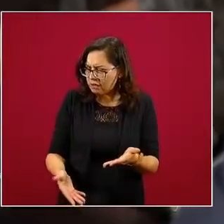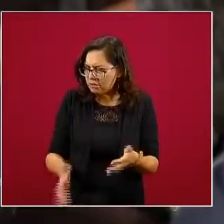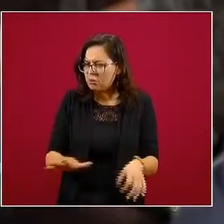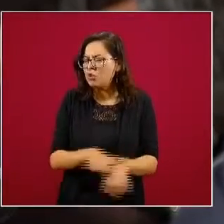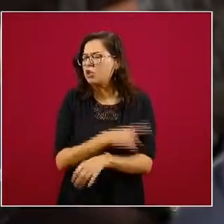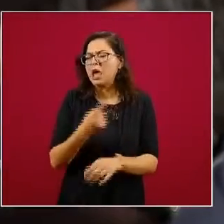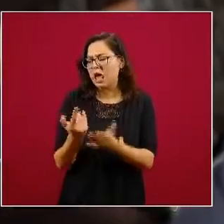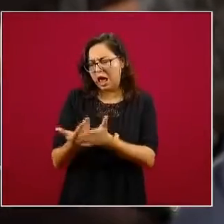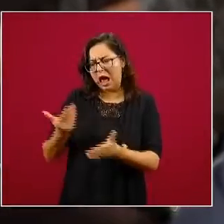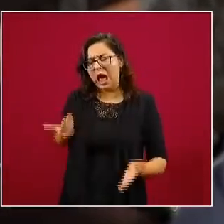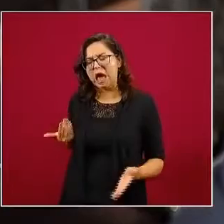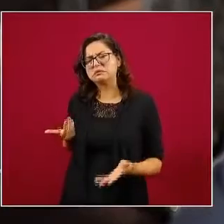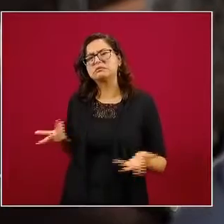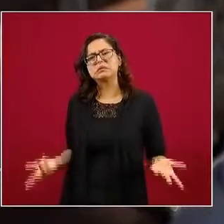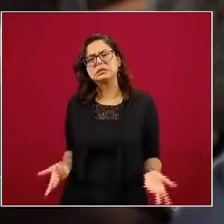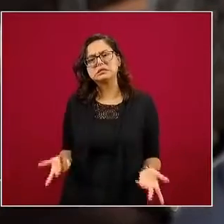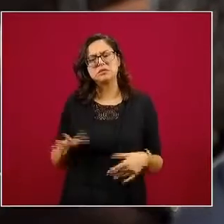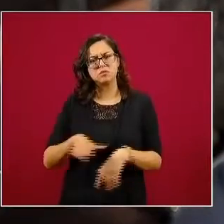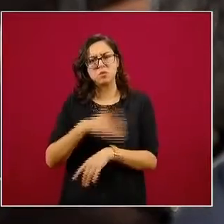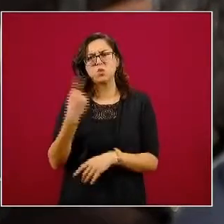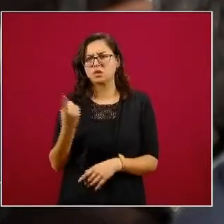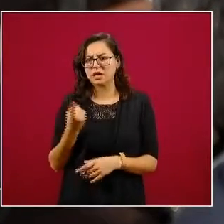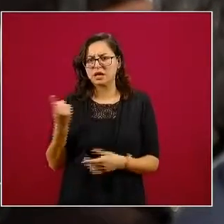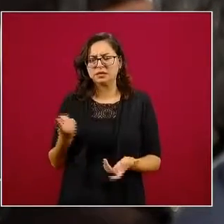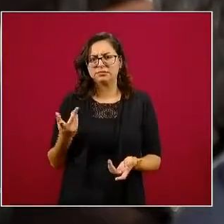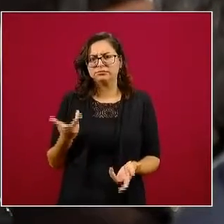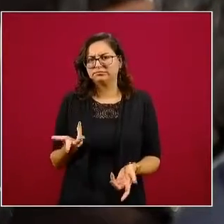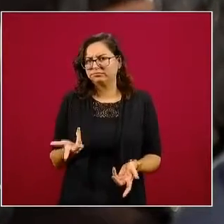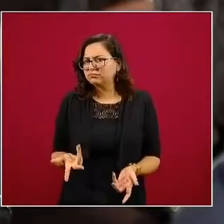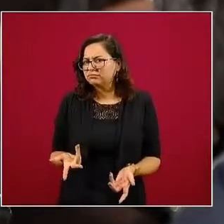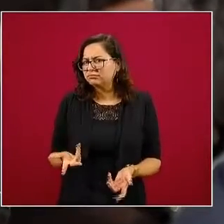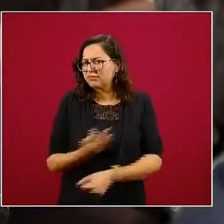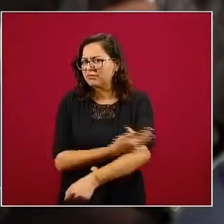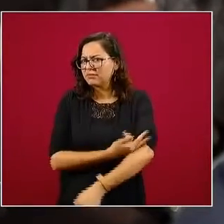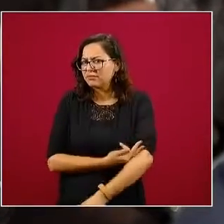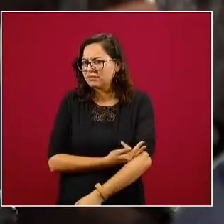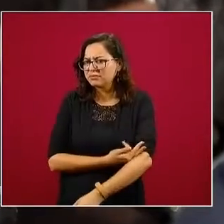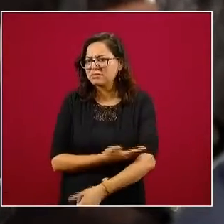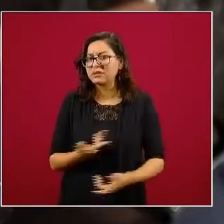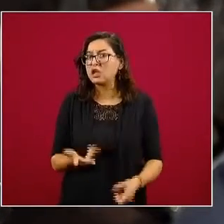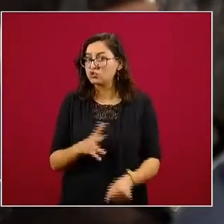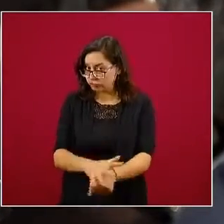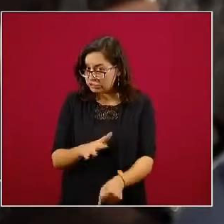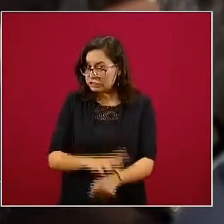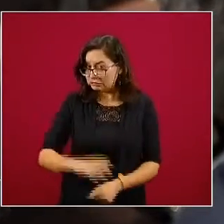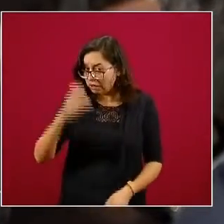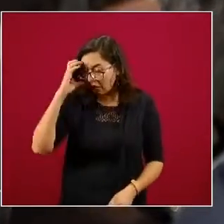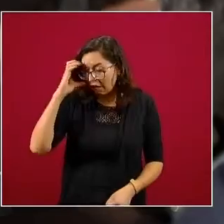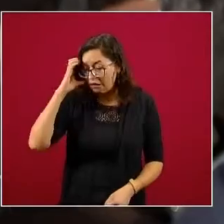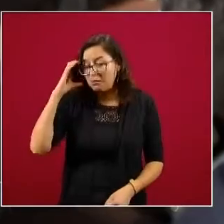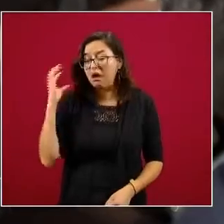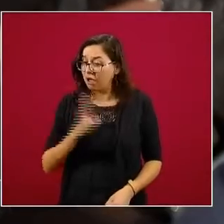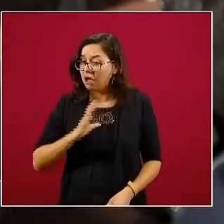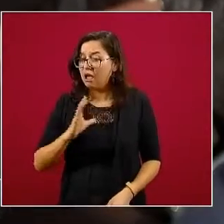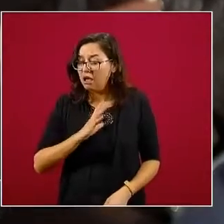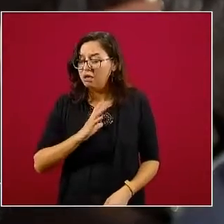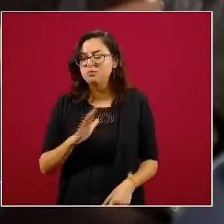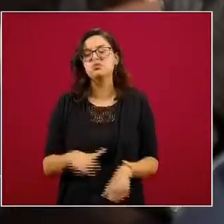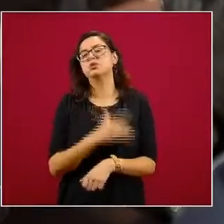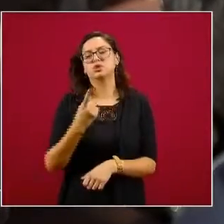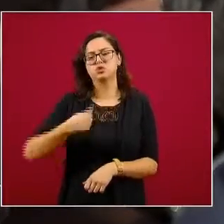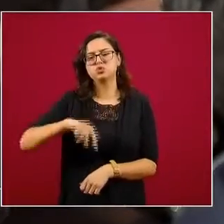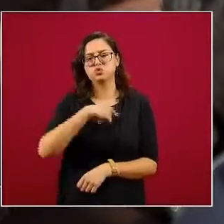Estado, no es una respuesta del gobierno federal o de los gobiernos estatales o de los gobiernos municipales, es una